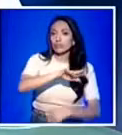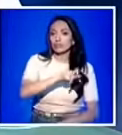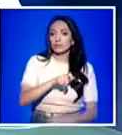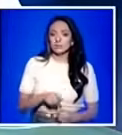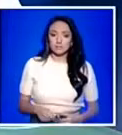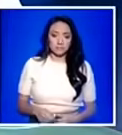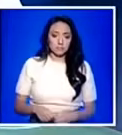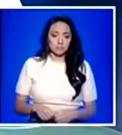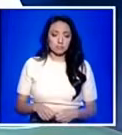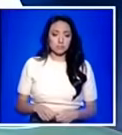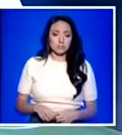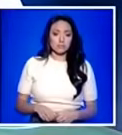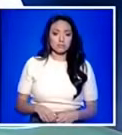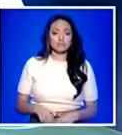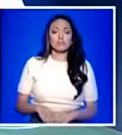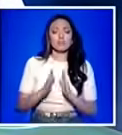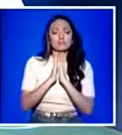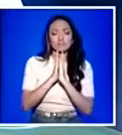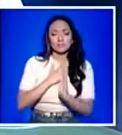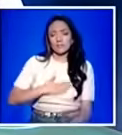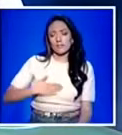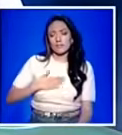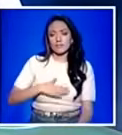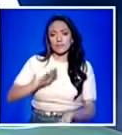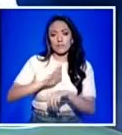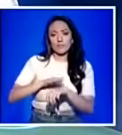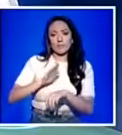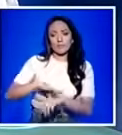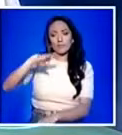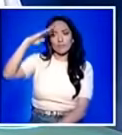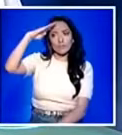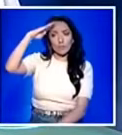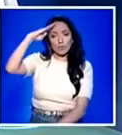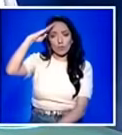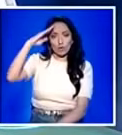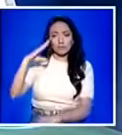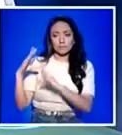Por favor, un llamado a la policía, sobre todo, Alejandra, lo comentábamos mientras